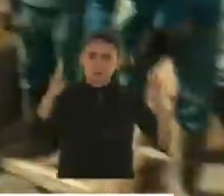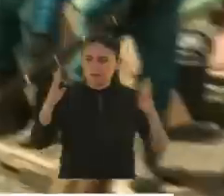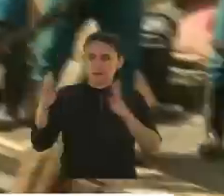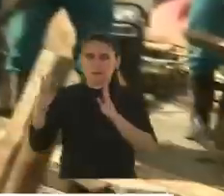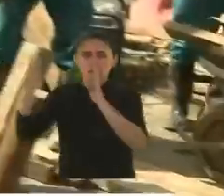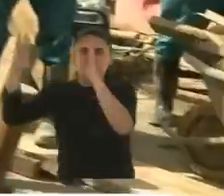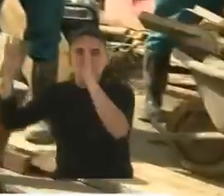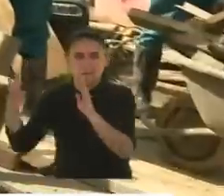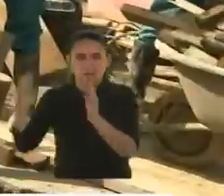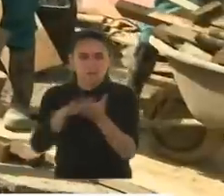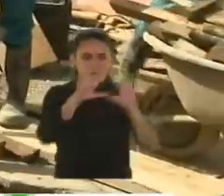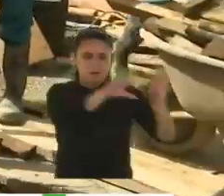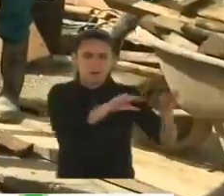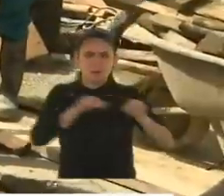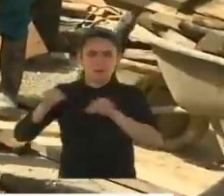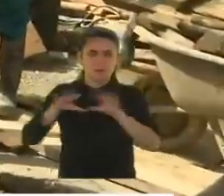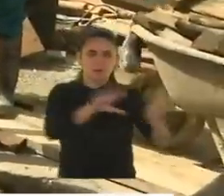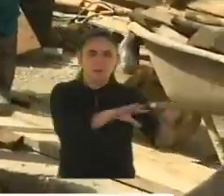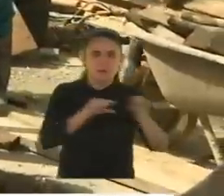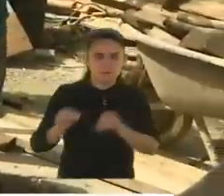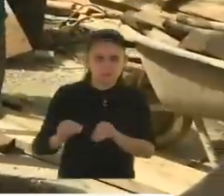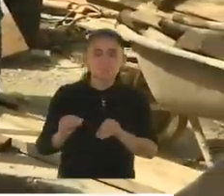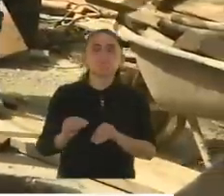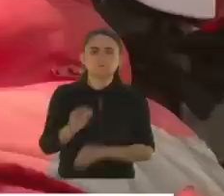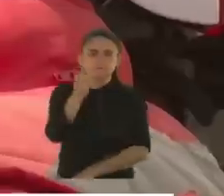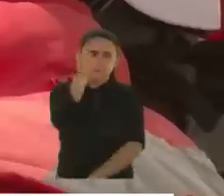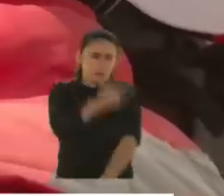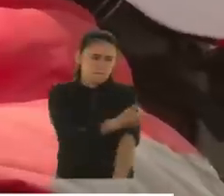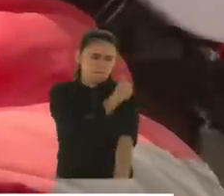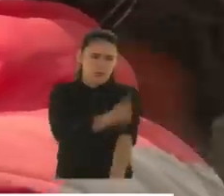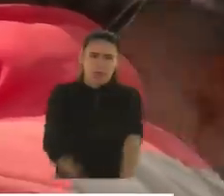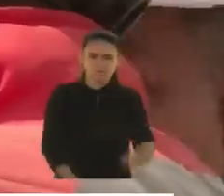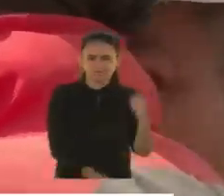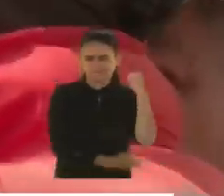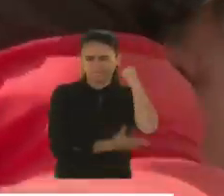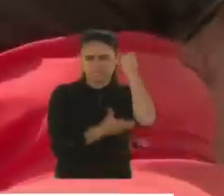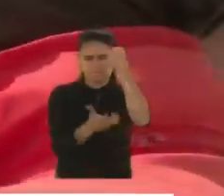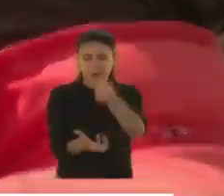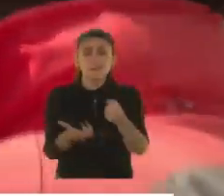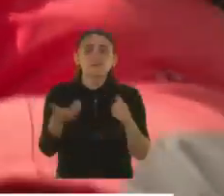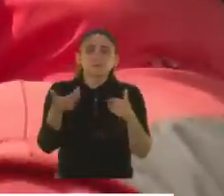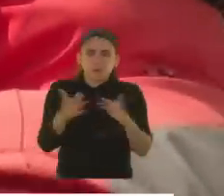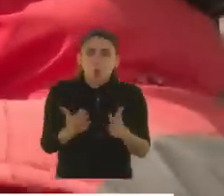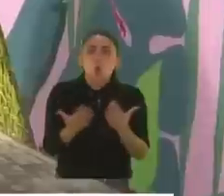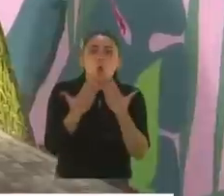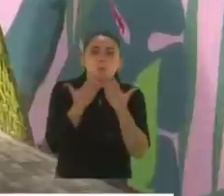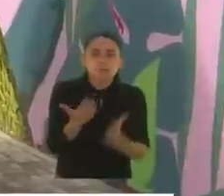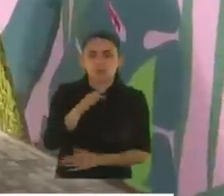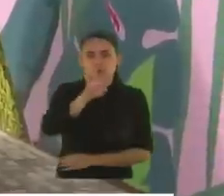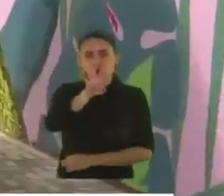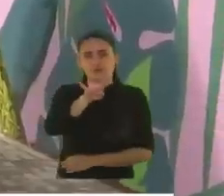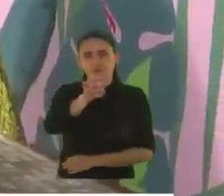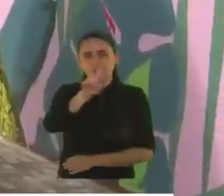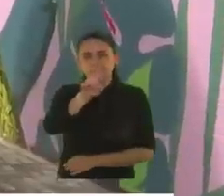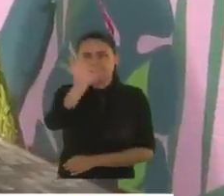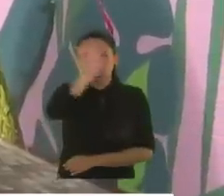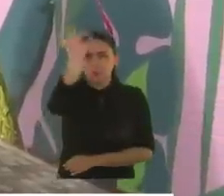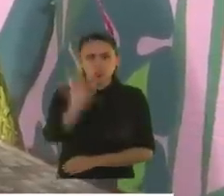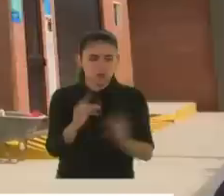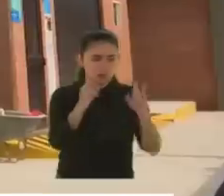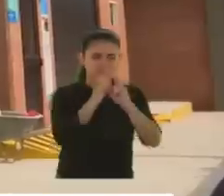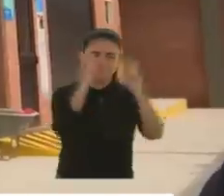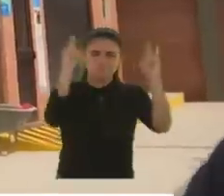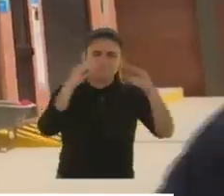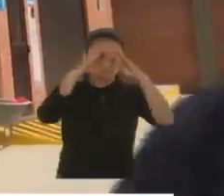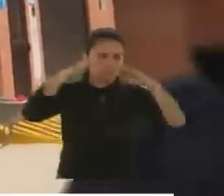redes hemos hecho una inversión del orden de 310 mil millones de pesos. Tenemos un avance del 97%. Con